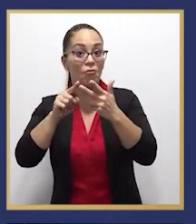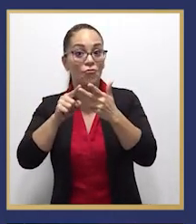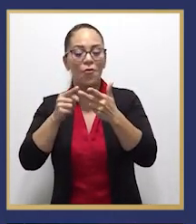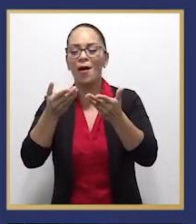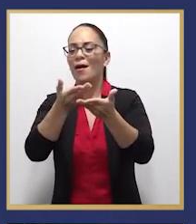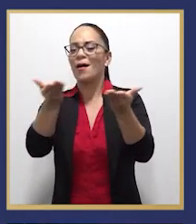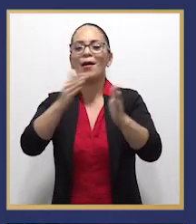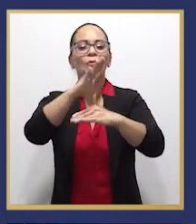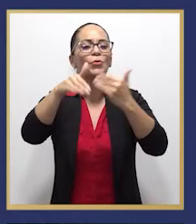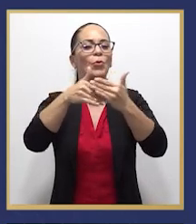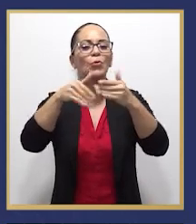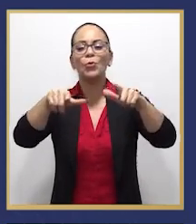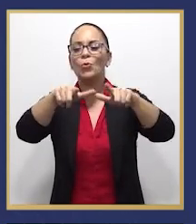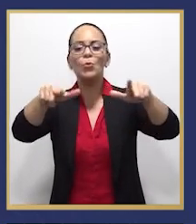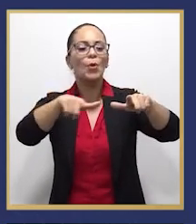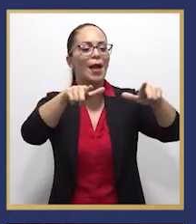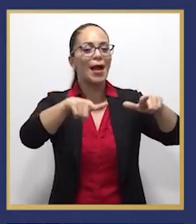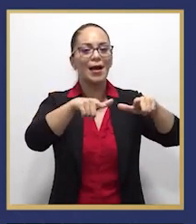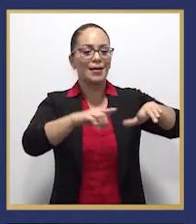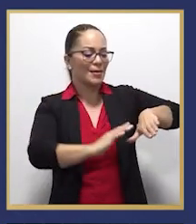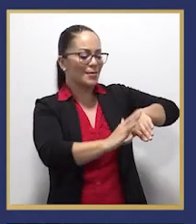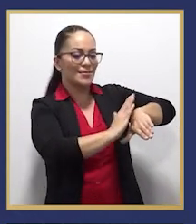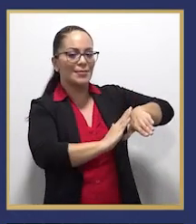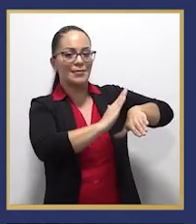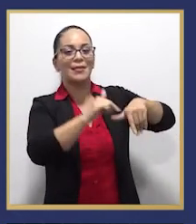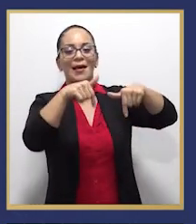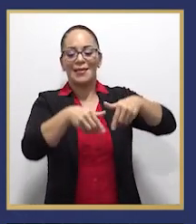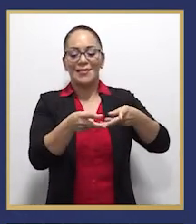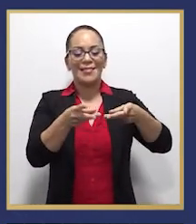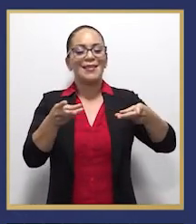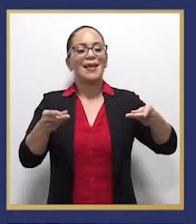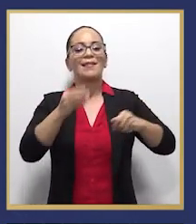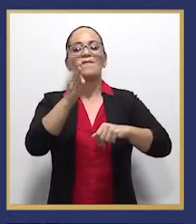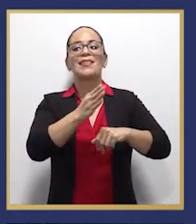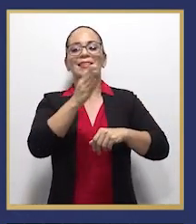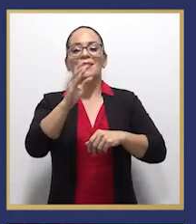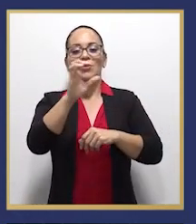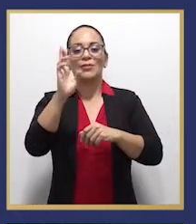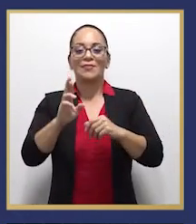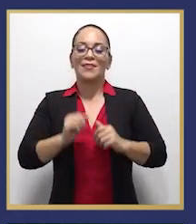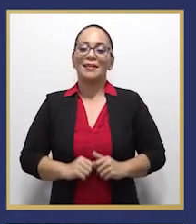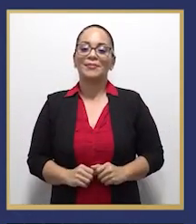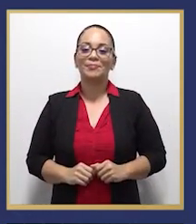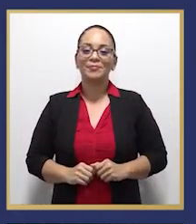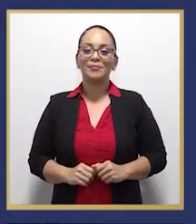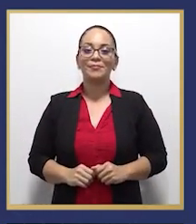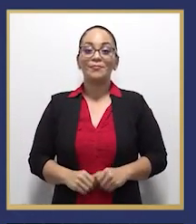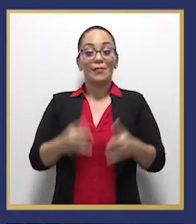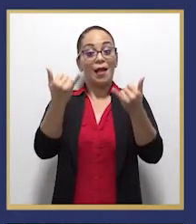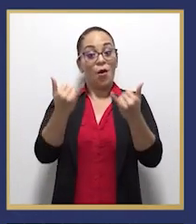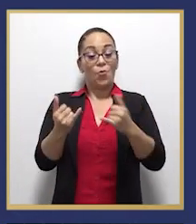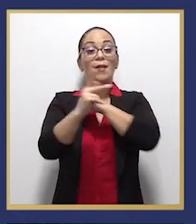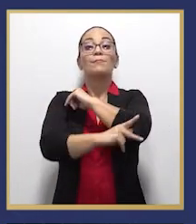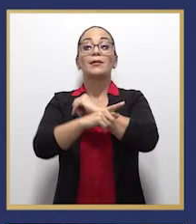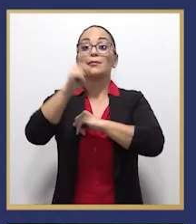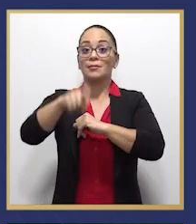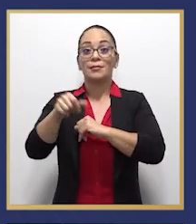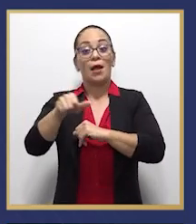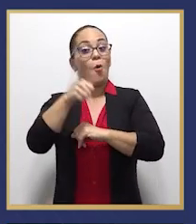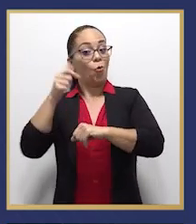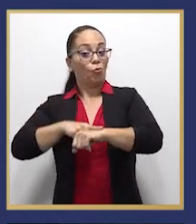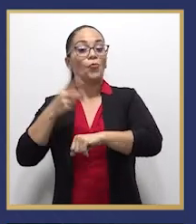a todas las zonas posibles en esta tierra bendita Costa Rica ya requiere otro